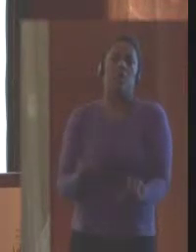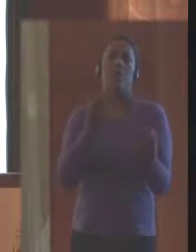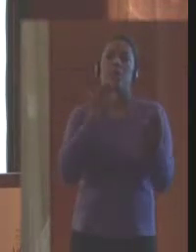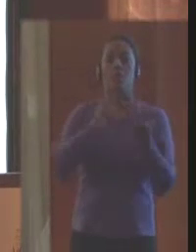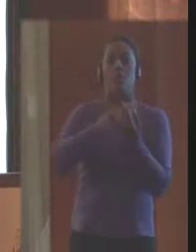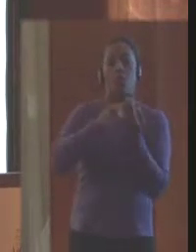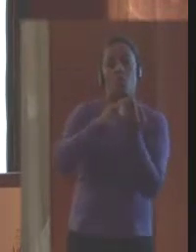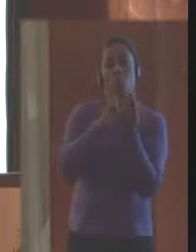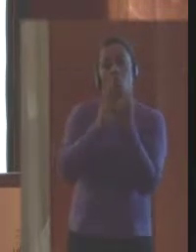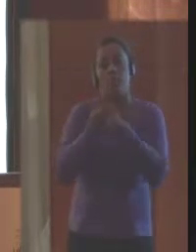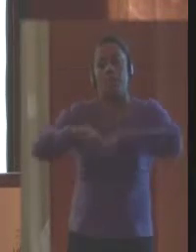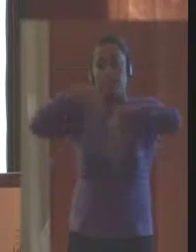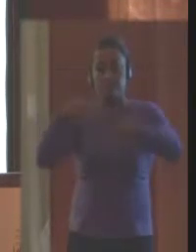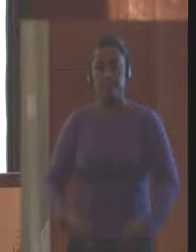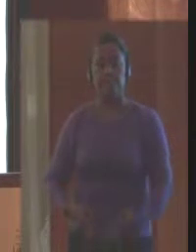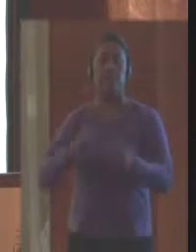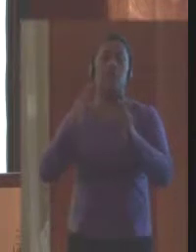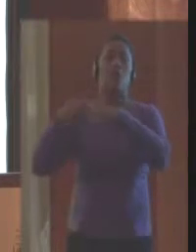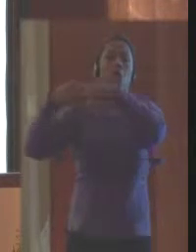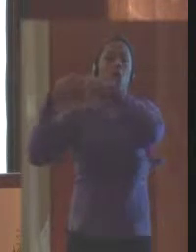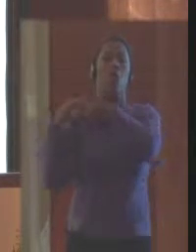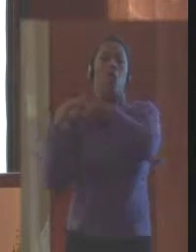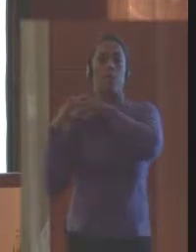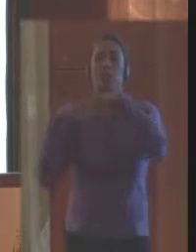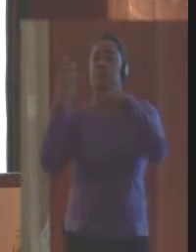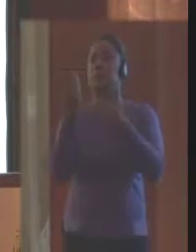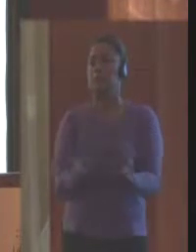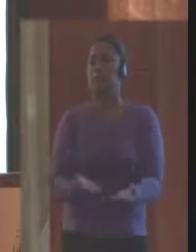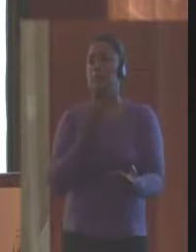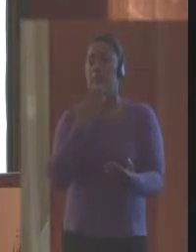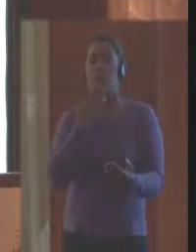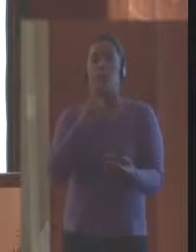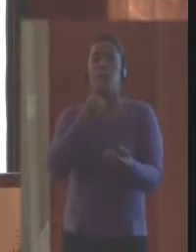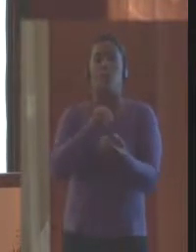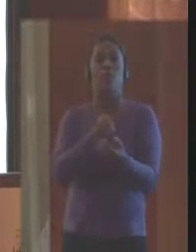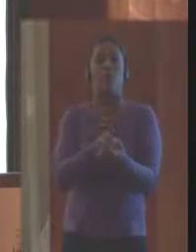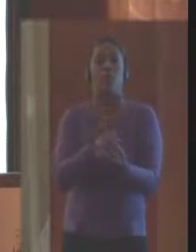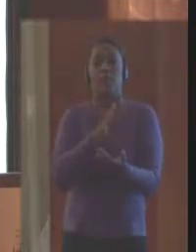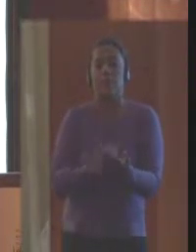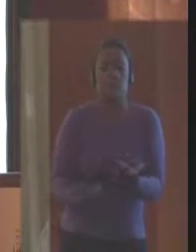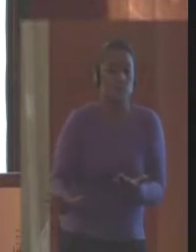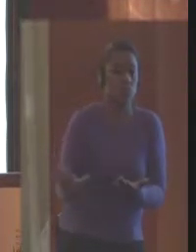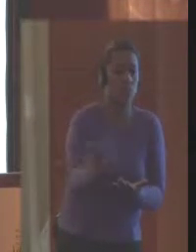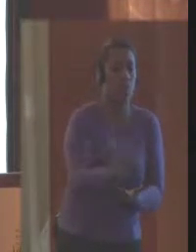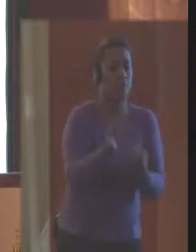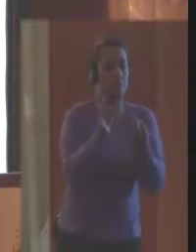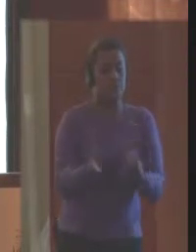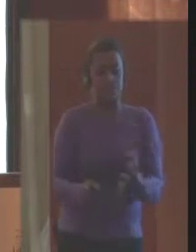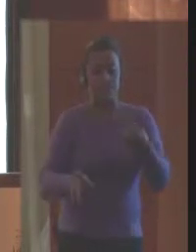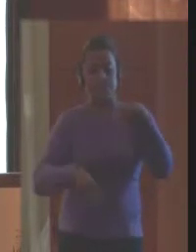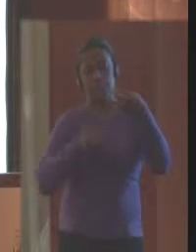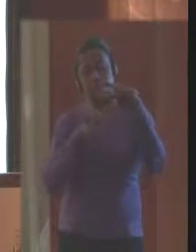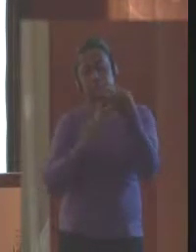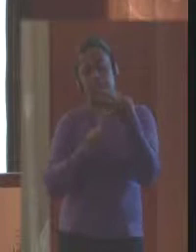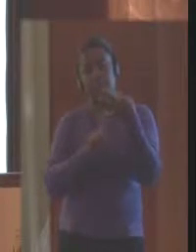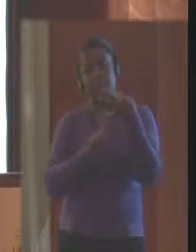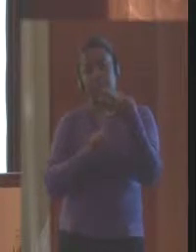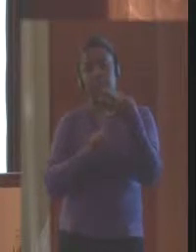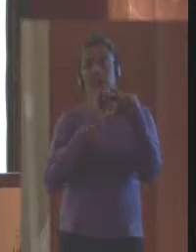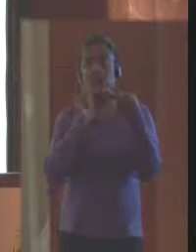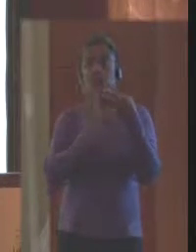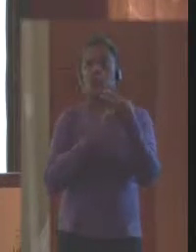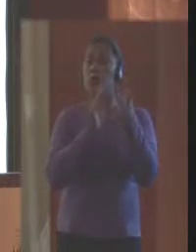regulatorios obligatorios para el uso, ocupación y aprovechamiento del suelo. Y la tercera, establecer líneas